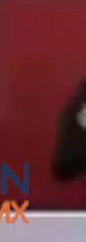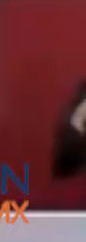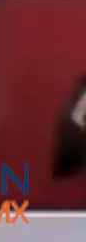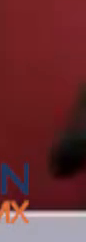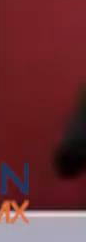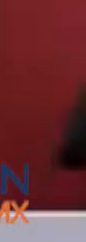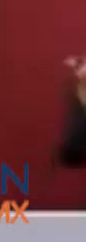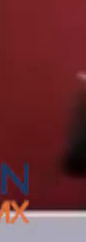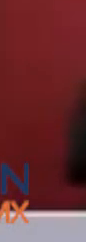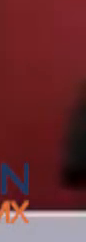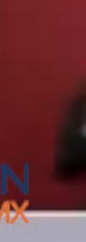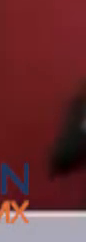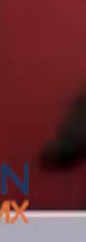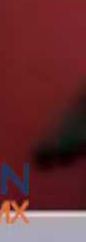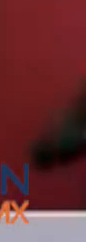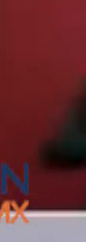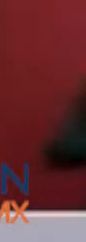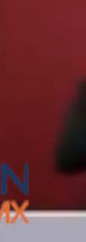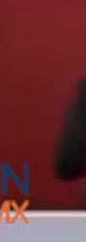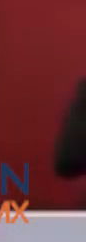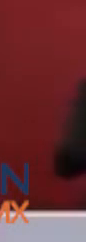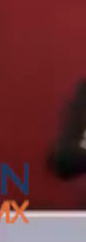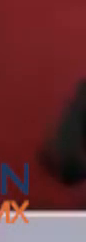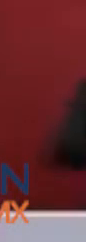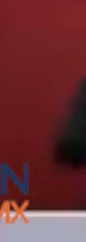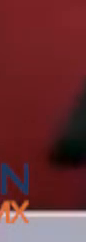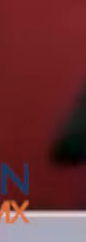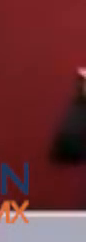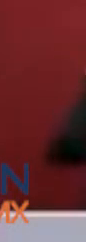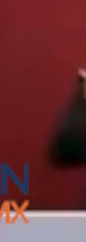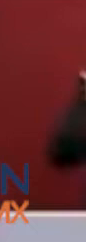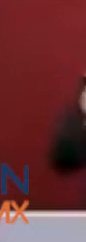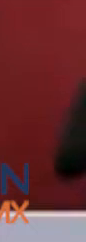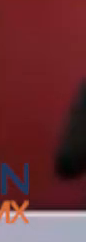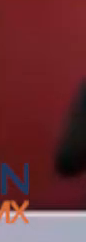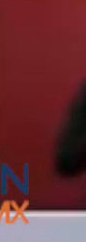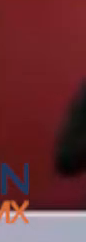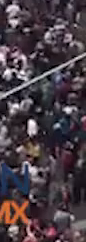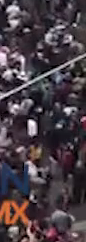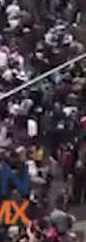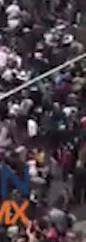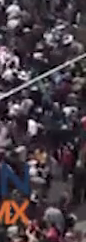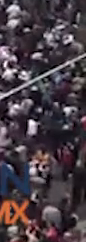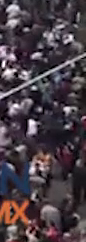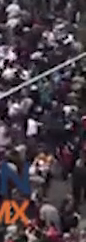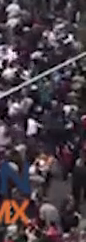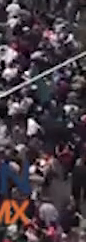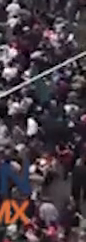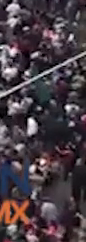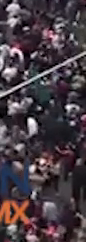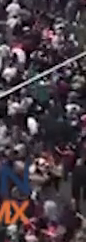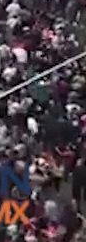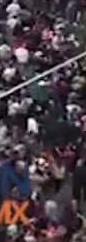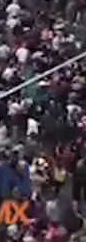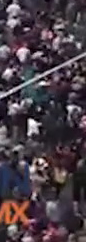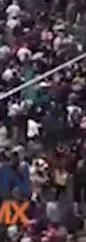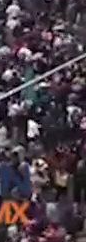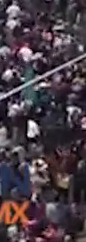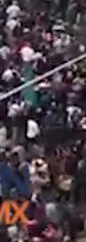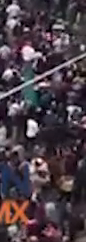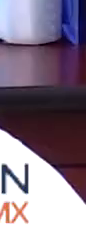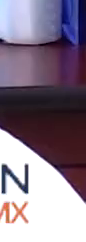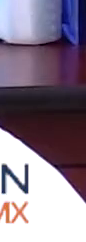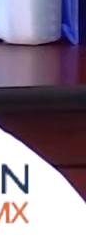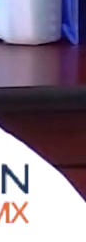El punto de quiebre del presidente Andrés Manuel López Obrador serán las elecciones de 2021, justo cuando la administración esté a la mitad de su periodo.